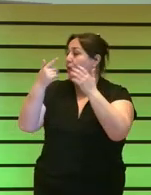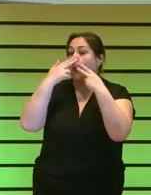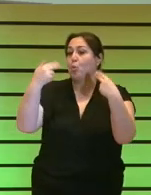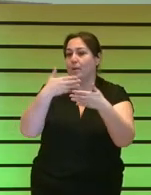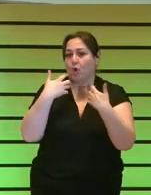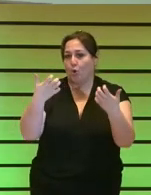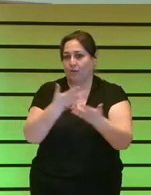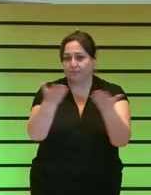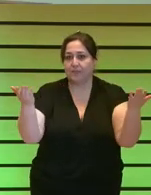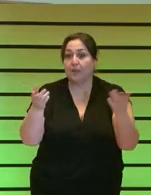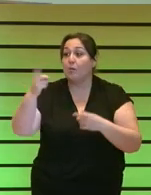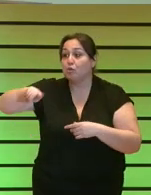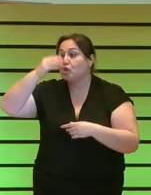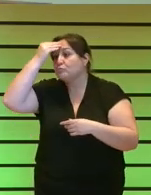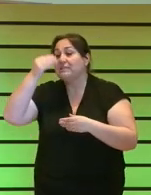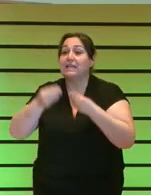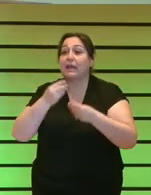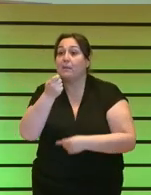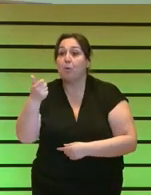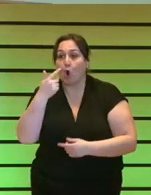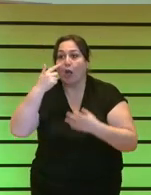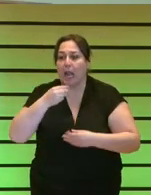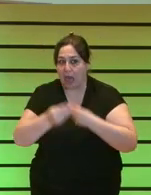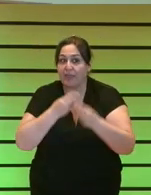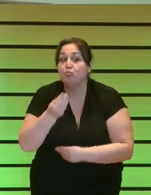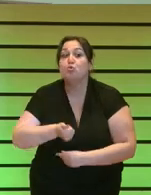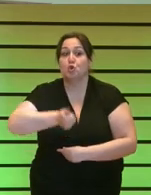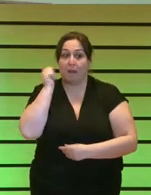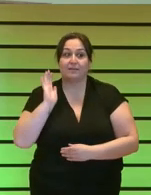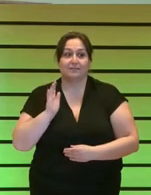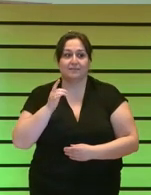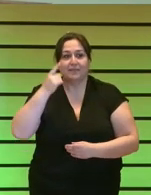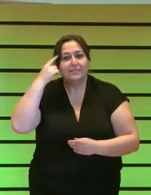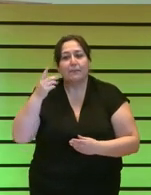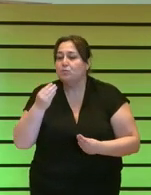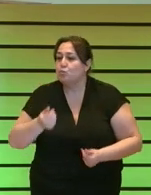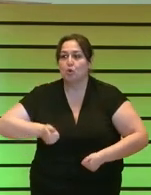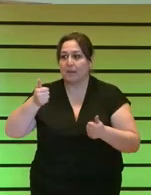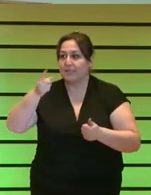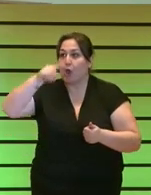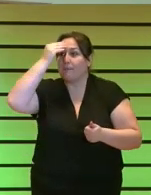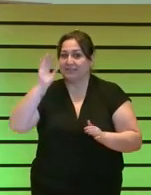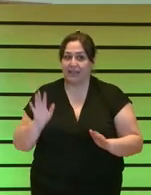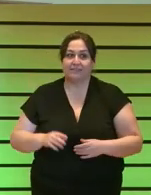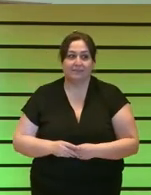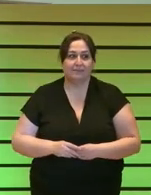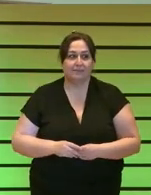a hacéis mucho más de lo que pensáis y sabéis del tema mucho más de lo que creéis